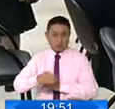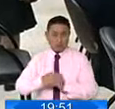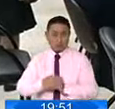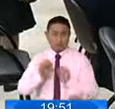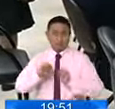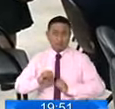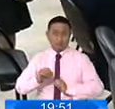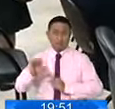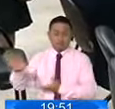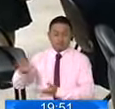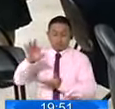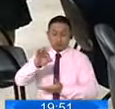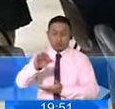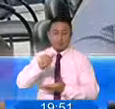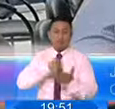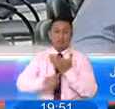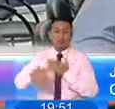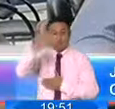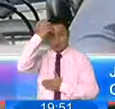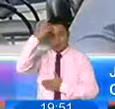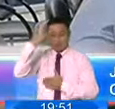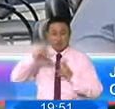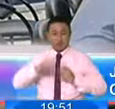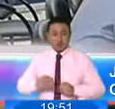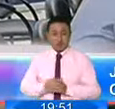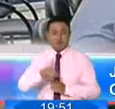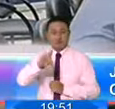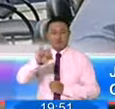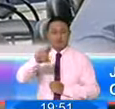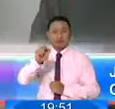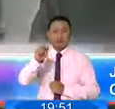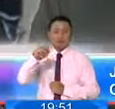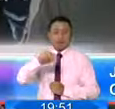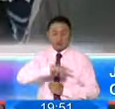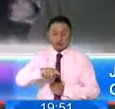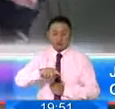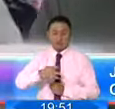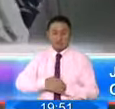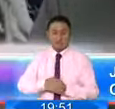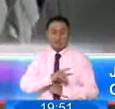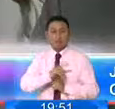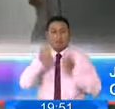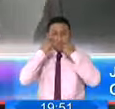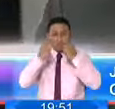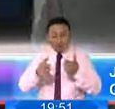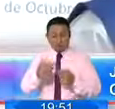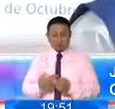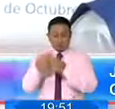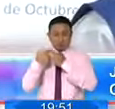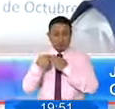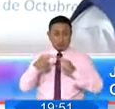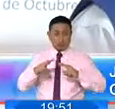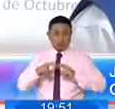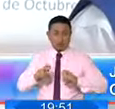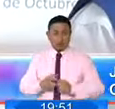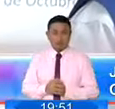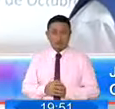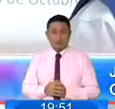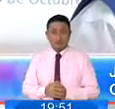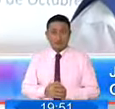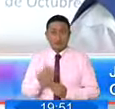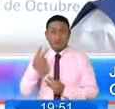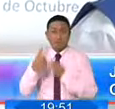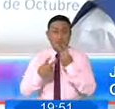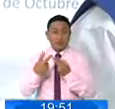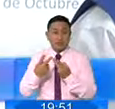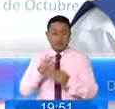delegados del Ministerio de Educación, Salud, DINAPEN y el fiscal encargado de la investigación. Visitas a